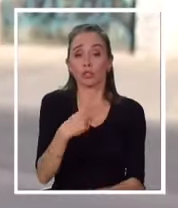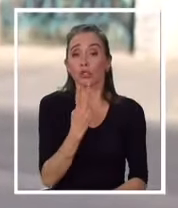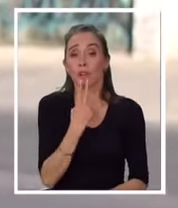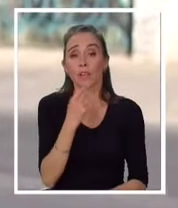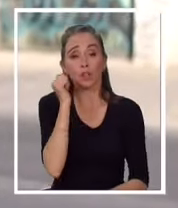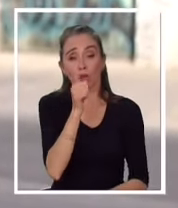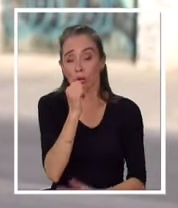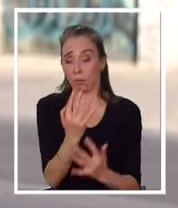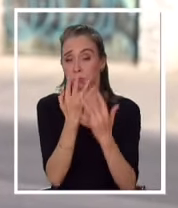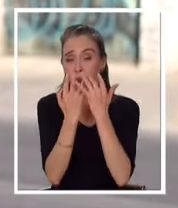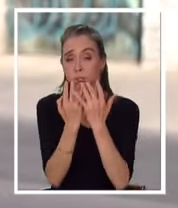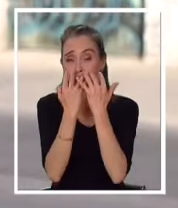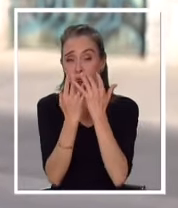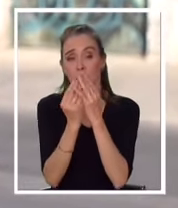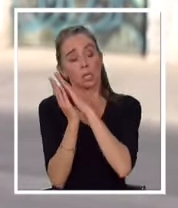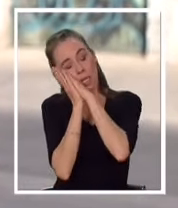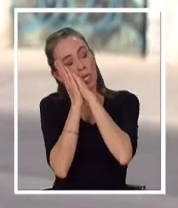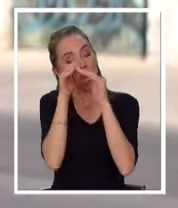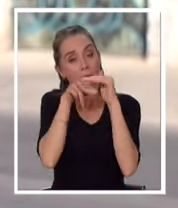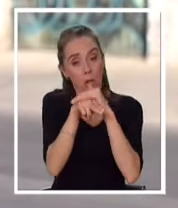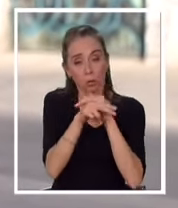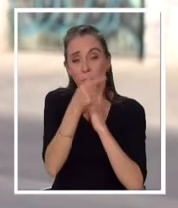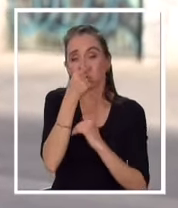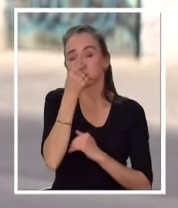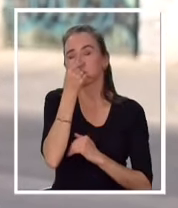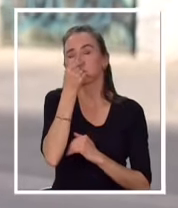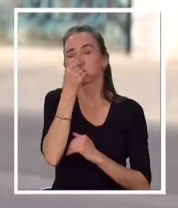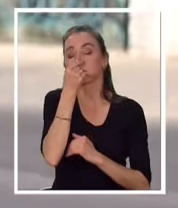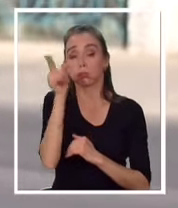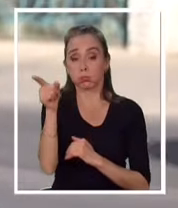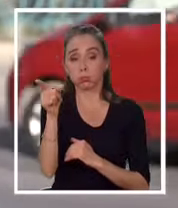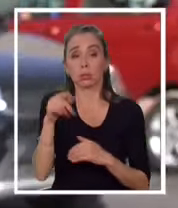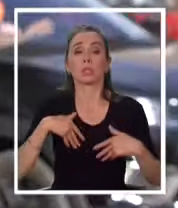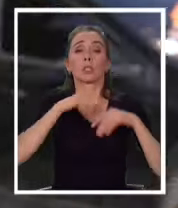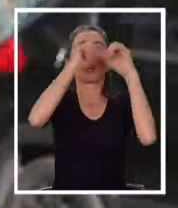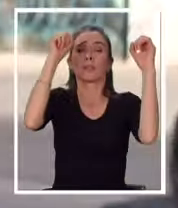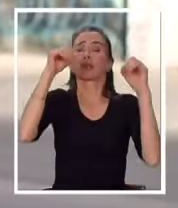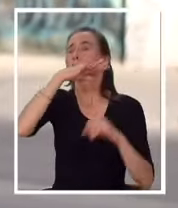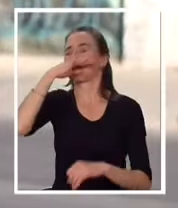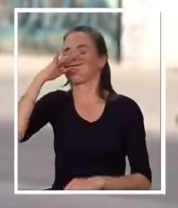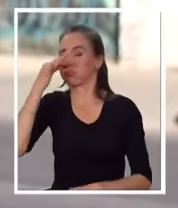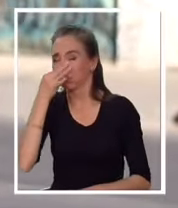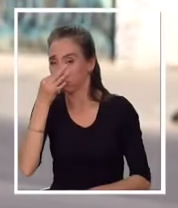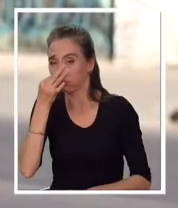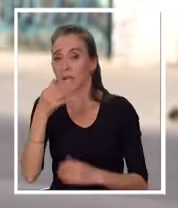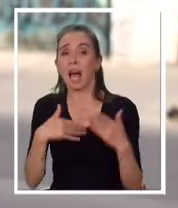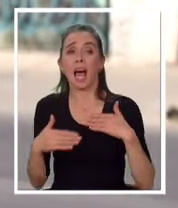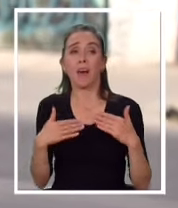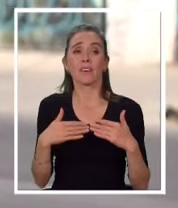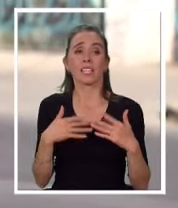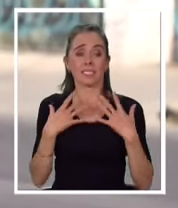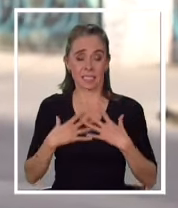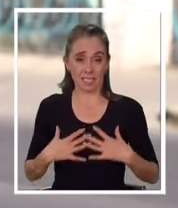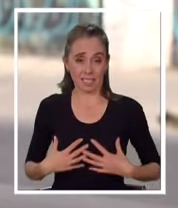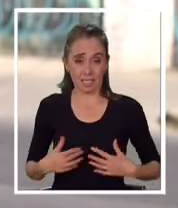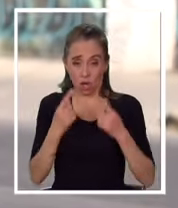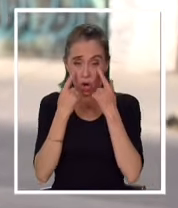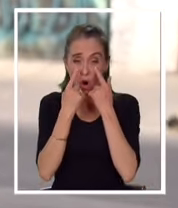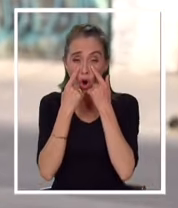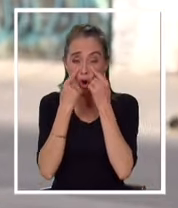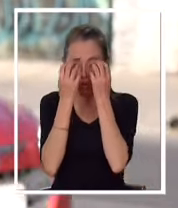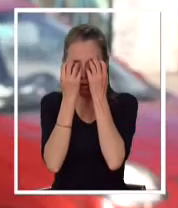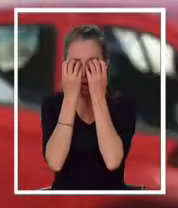respirando todos los días, nos acostamos todos los días con el olor, nos levantamos con el olor. A veces ando hasta con olor, los ojos